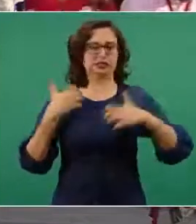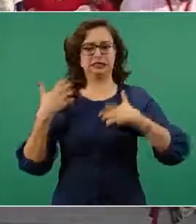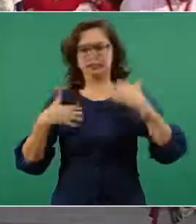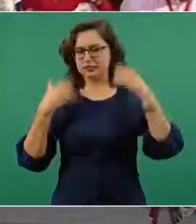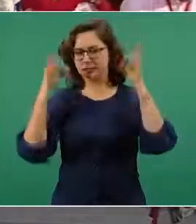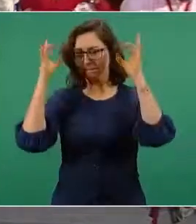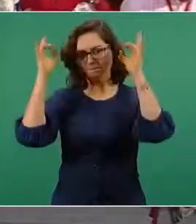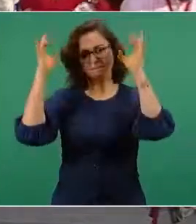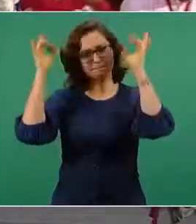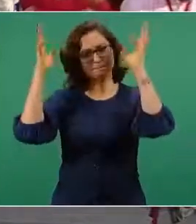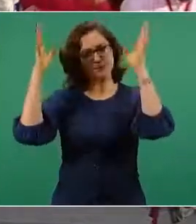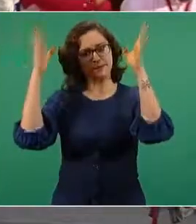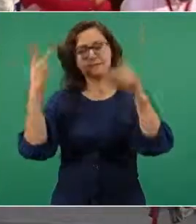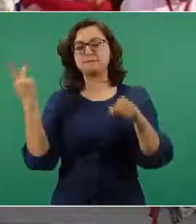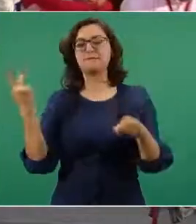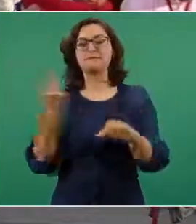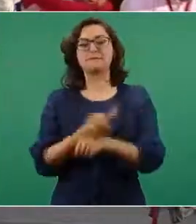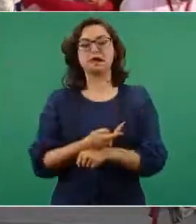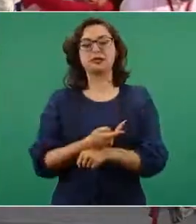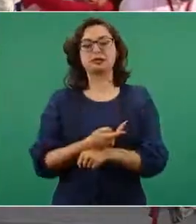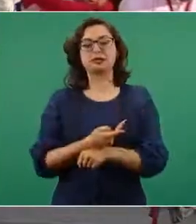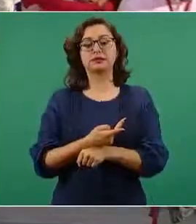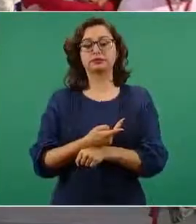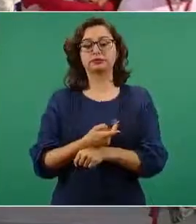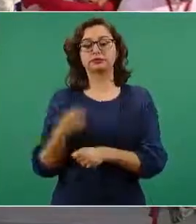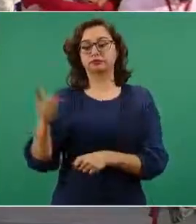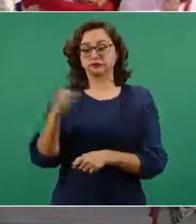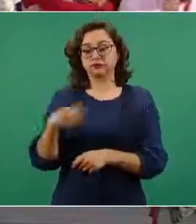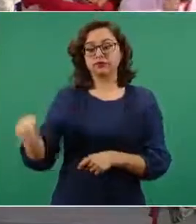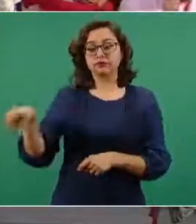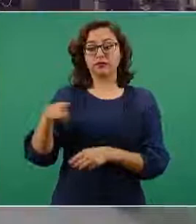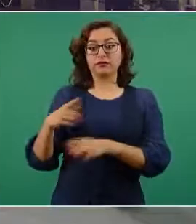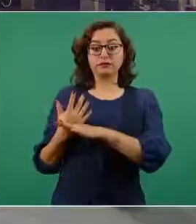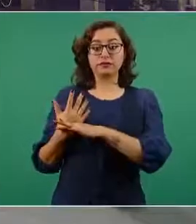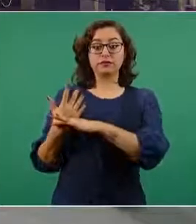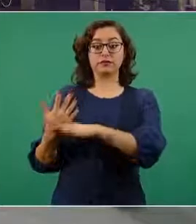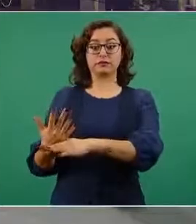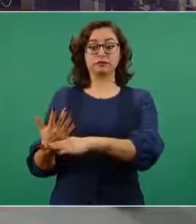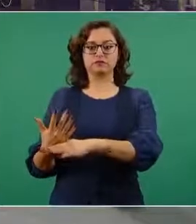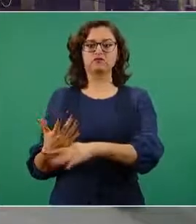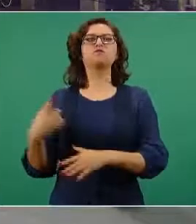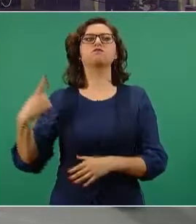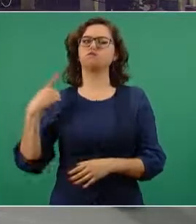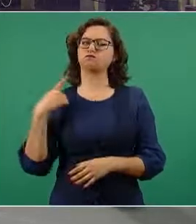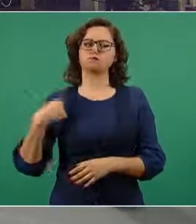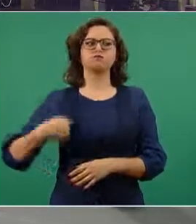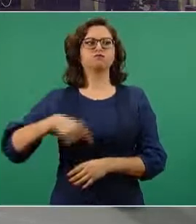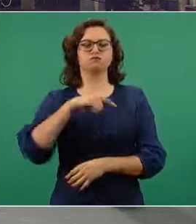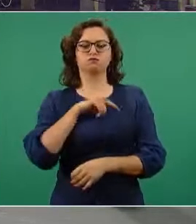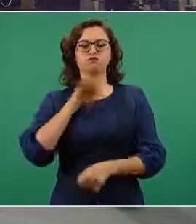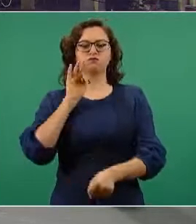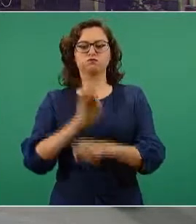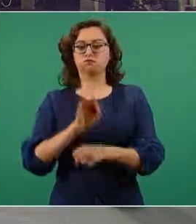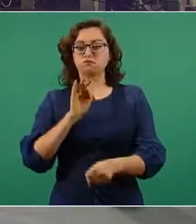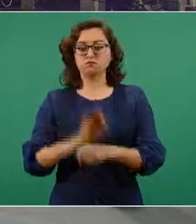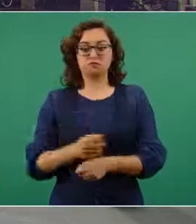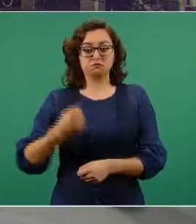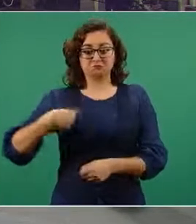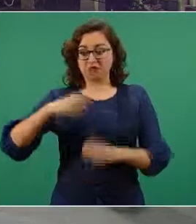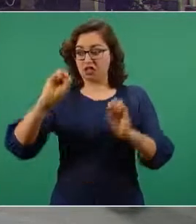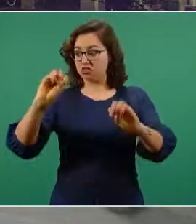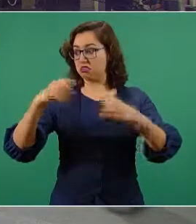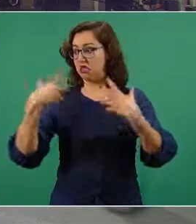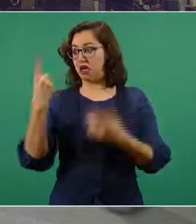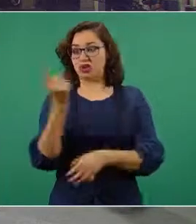23 reportajes que publicamos, ellos decían: nos vamos a defender si alguien no nos defiende, pues,